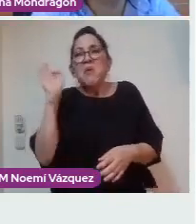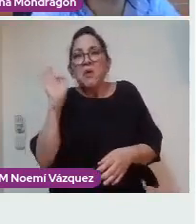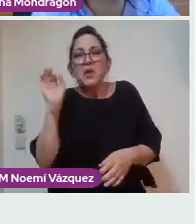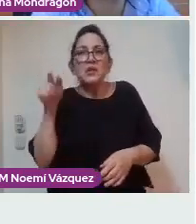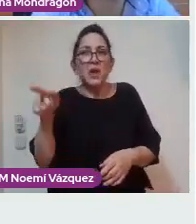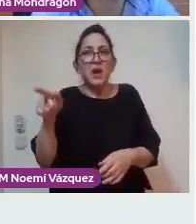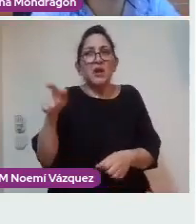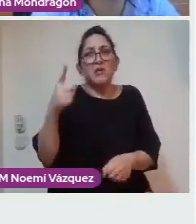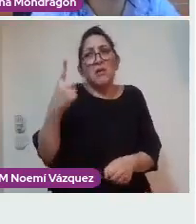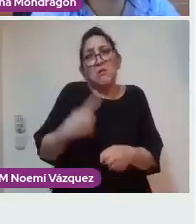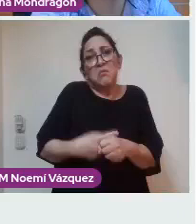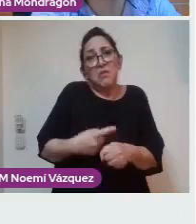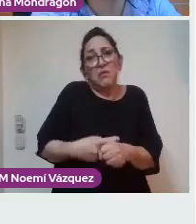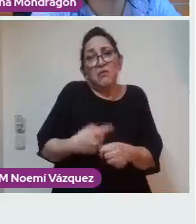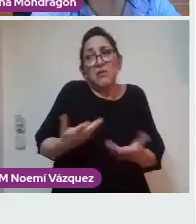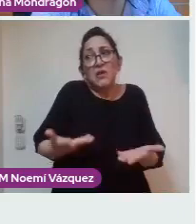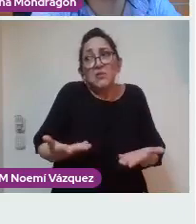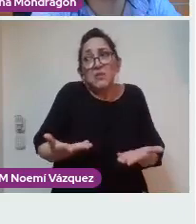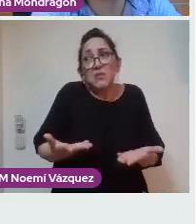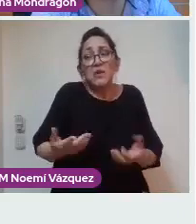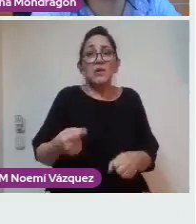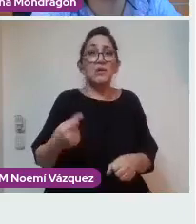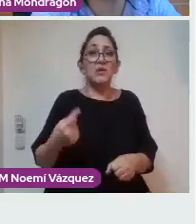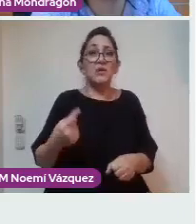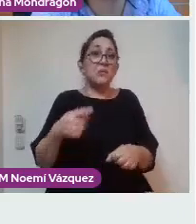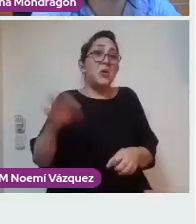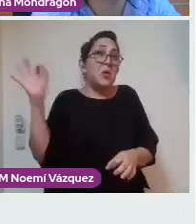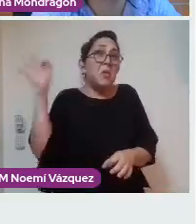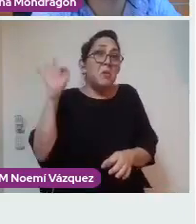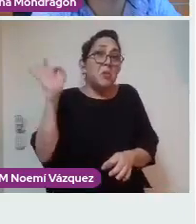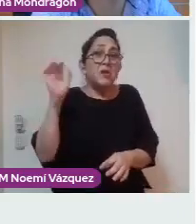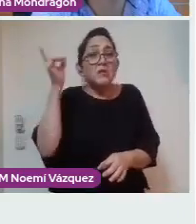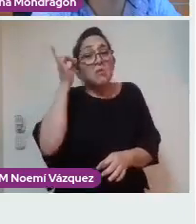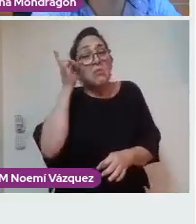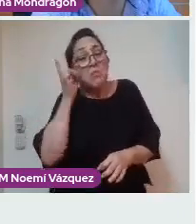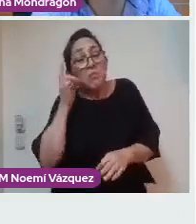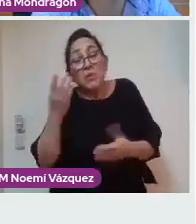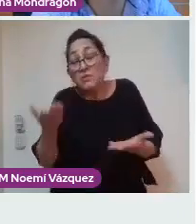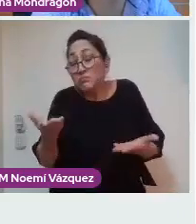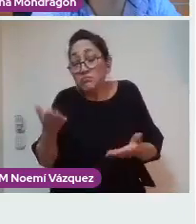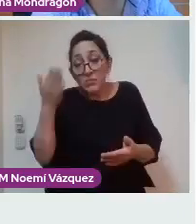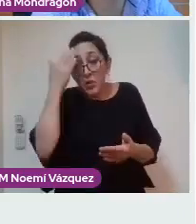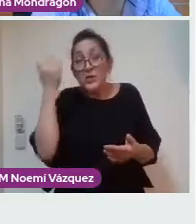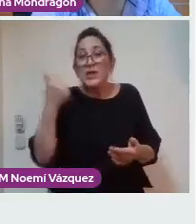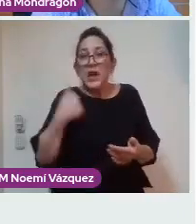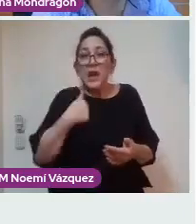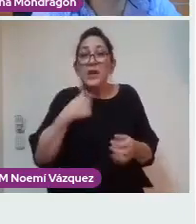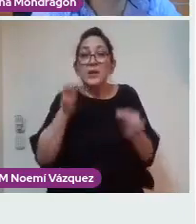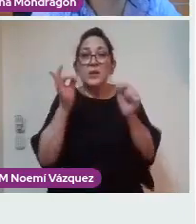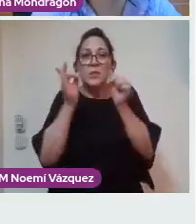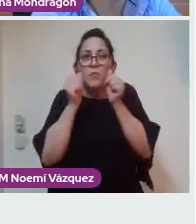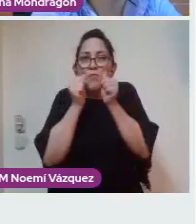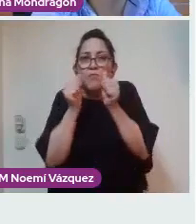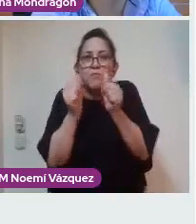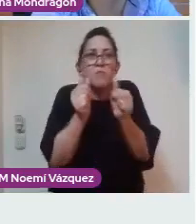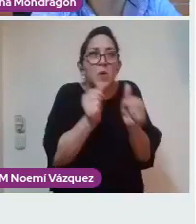me parece como bien importante que podamos poner atención a cómo los niños